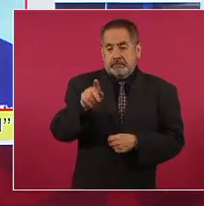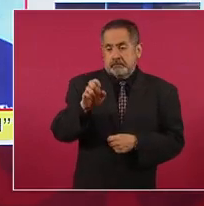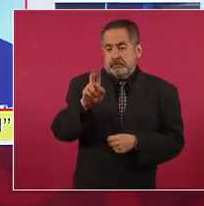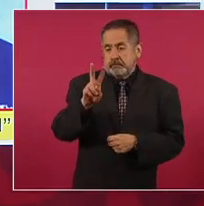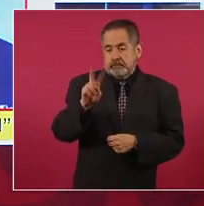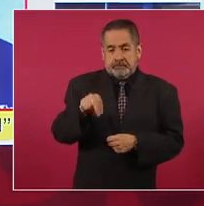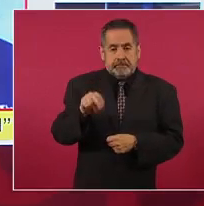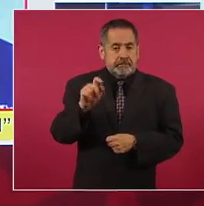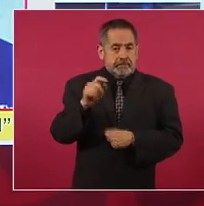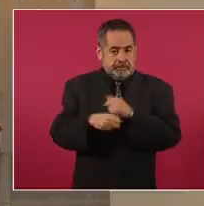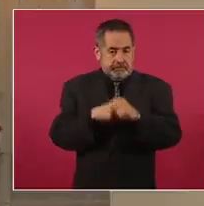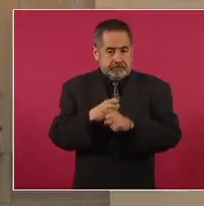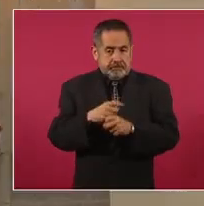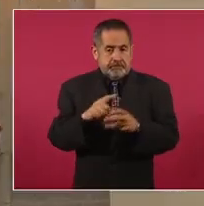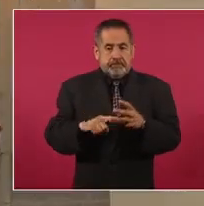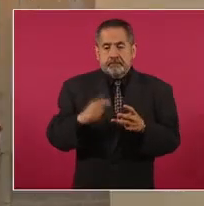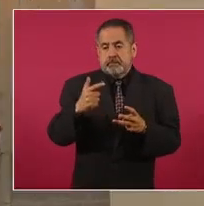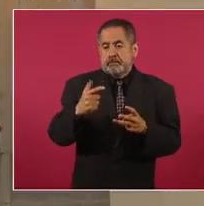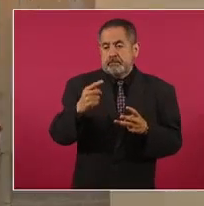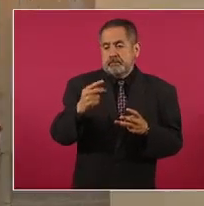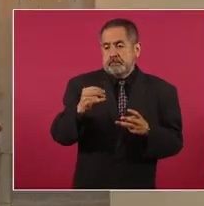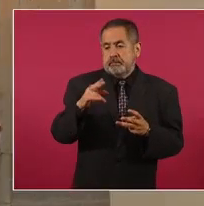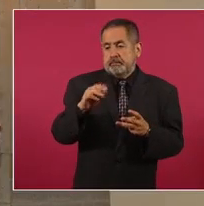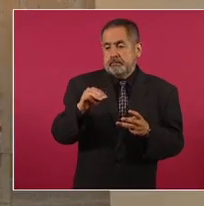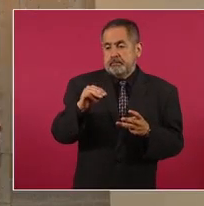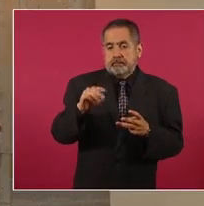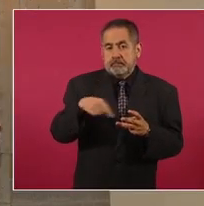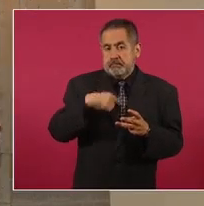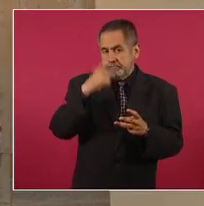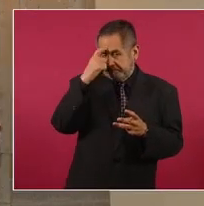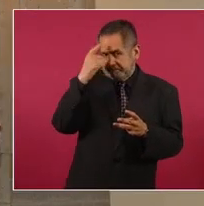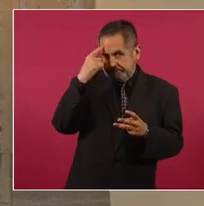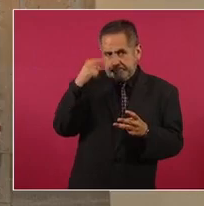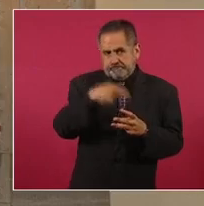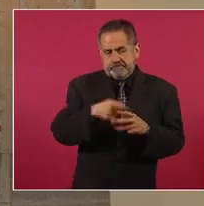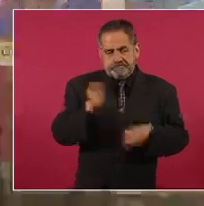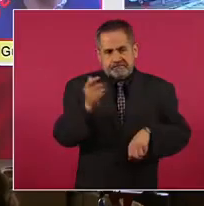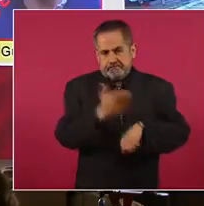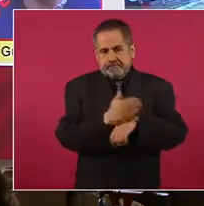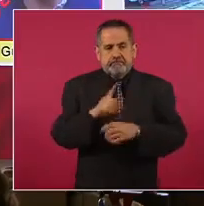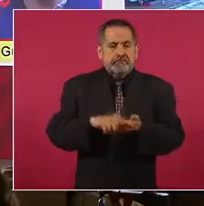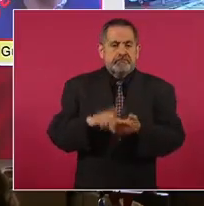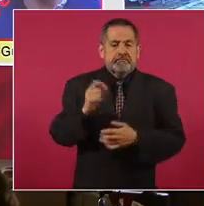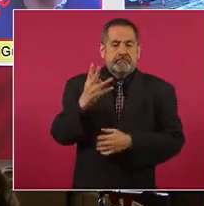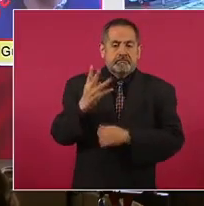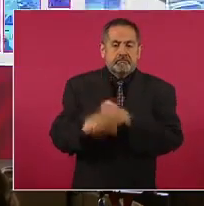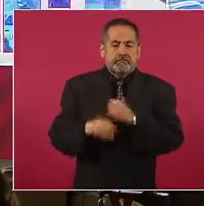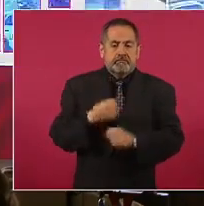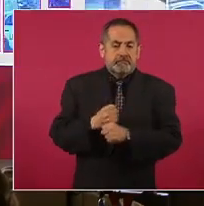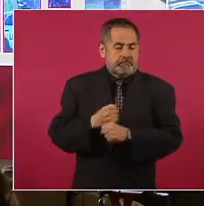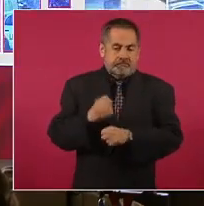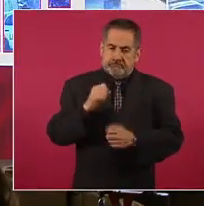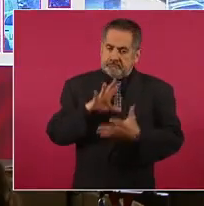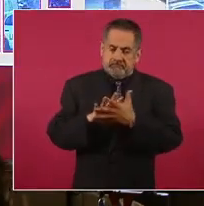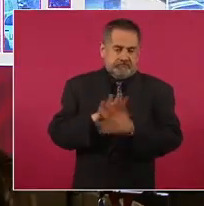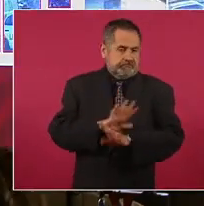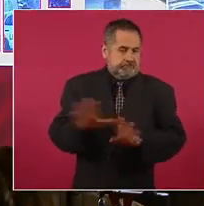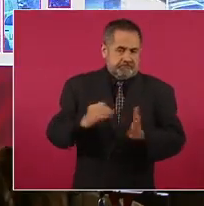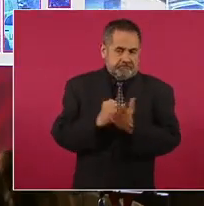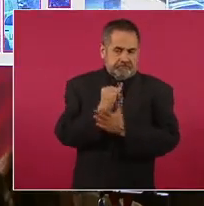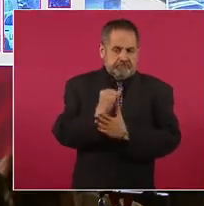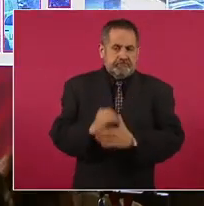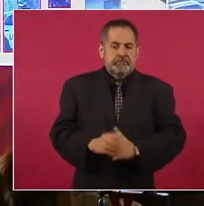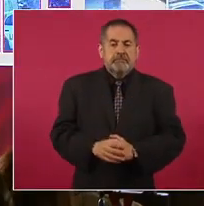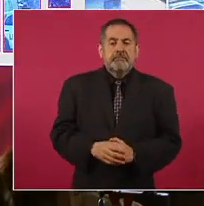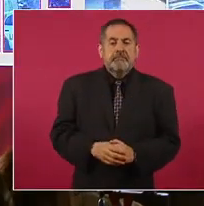años y Guillermo N., presunto autor material, a 24 años. Siguiente. Como ustedes